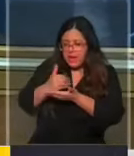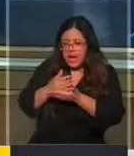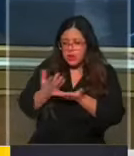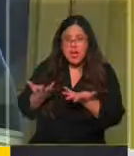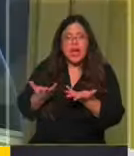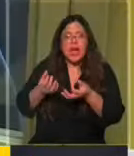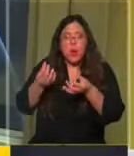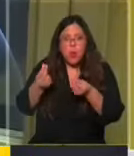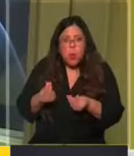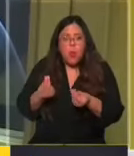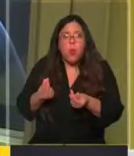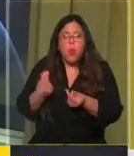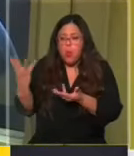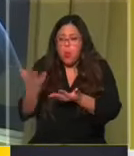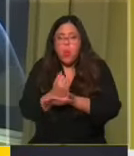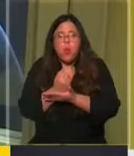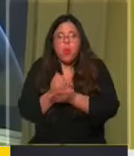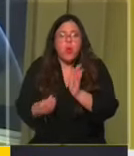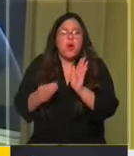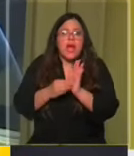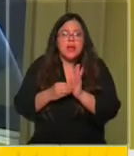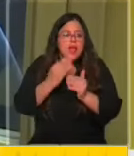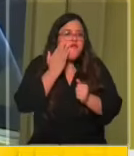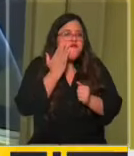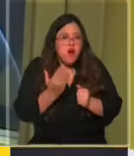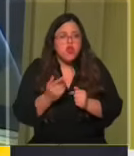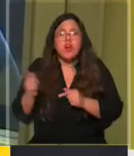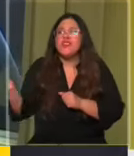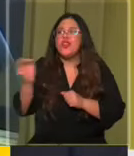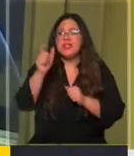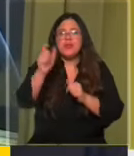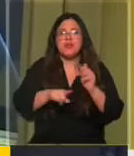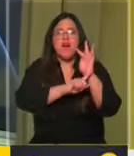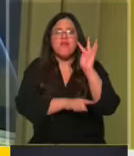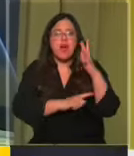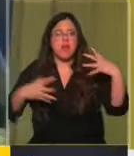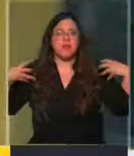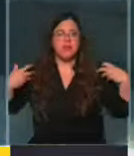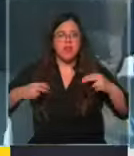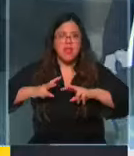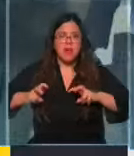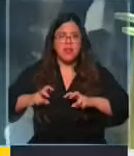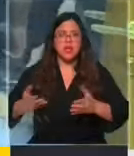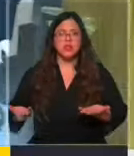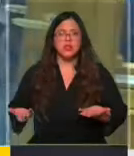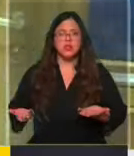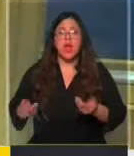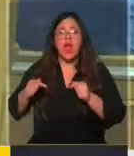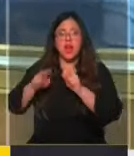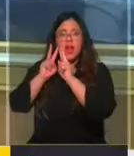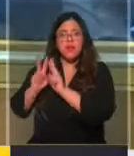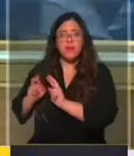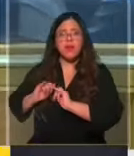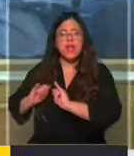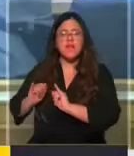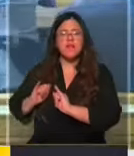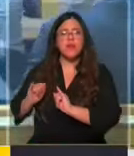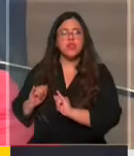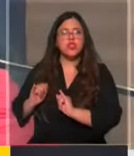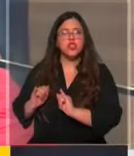cobrar horas extras, bonos, al menos eso dice el fiscal a cargo de esta investigación. Precisamente pasemos a revisar estas